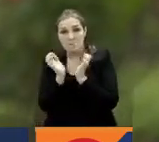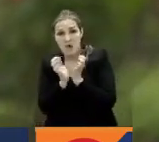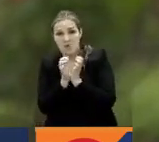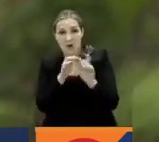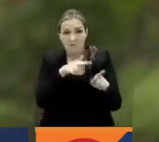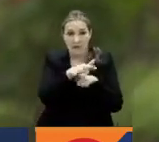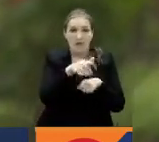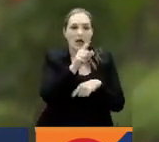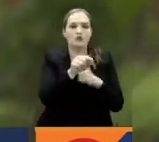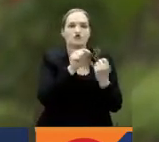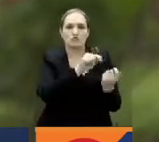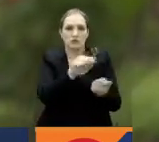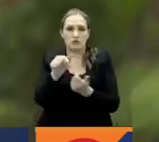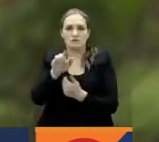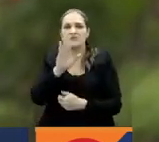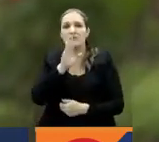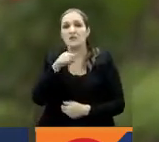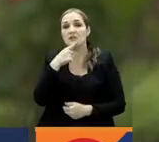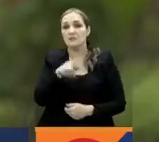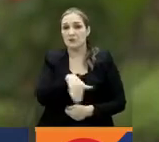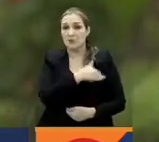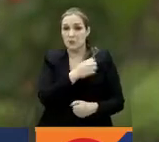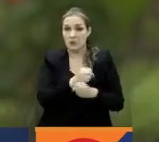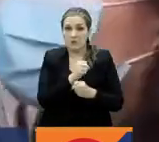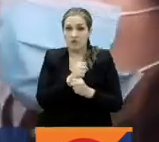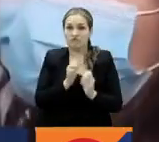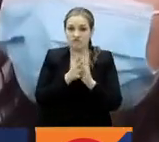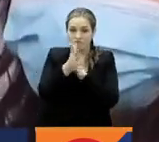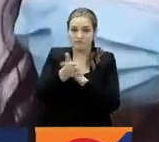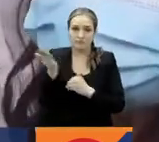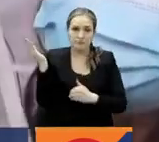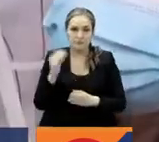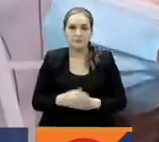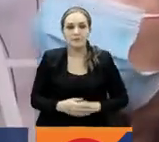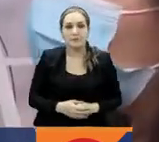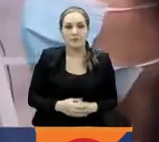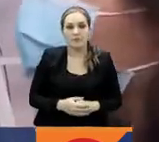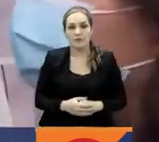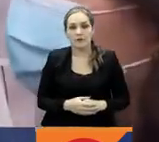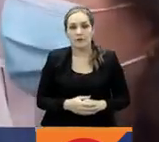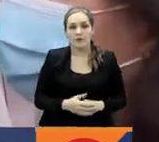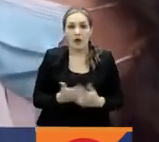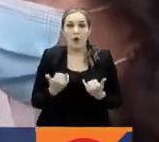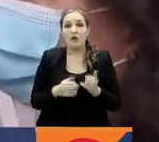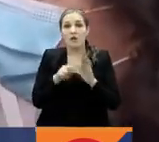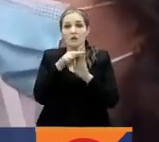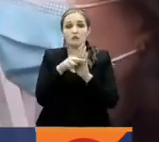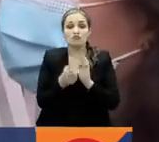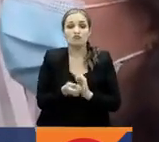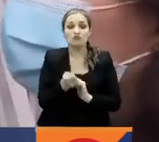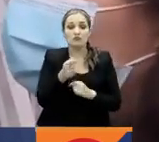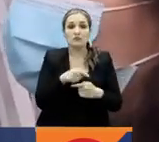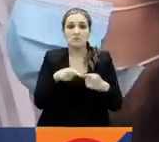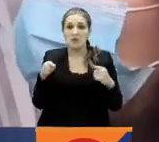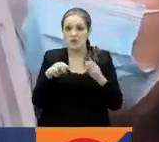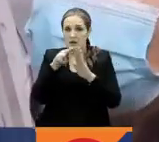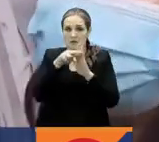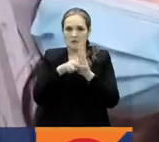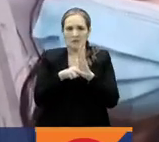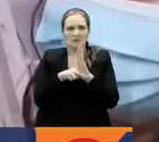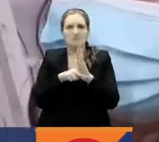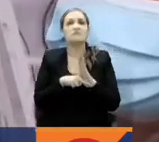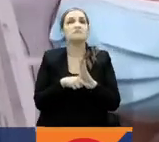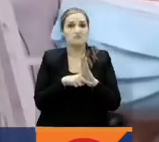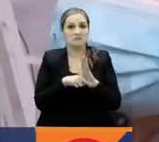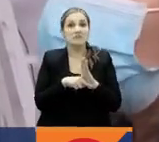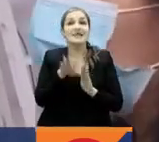fueron las declaraciones del ministro de Trabajo. Lo vamos a reglamentar para la próxima semana. Reitero, son mayores